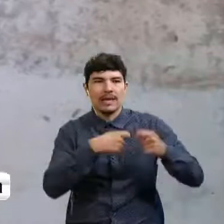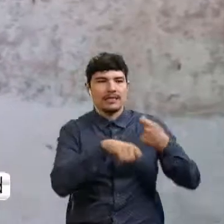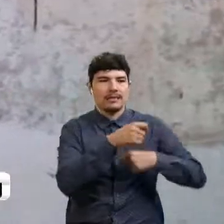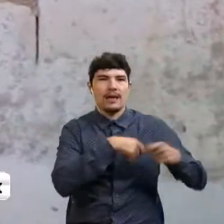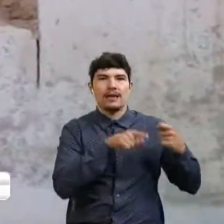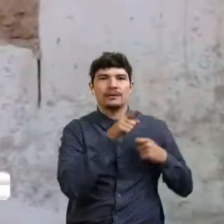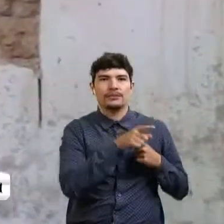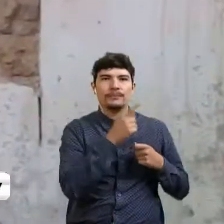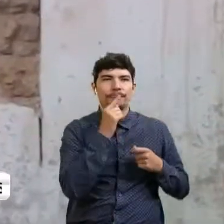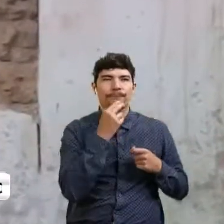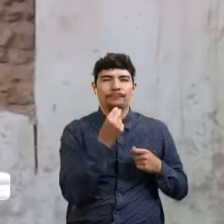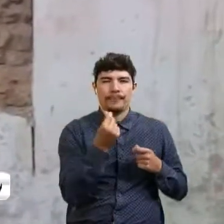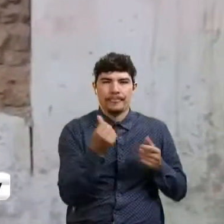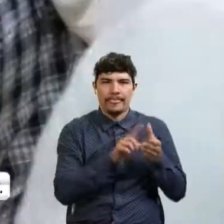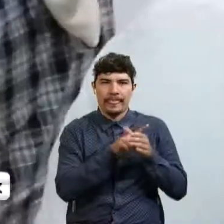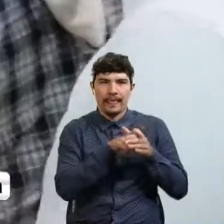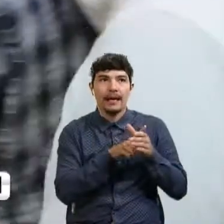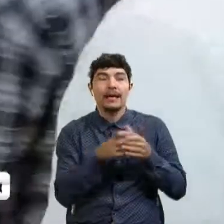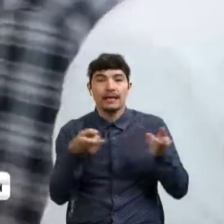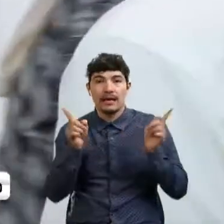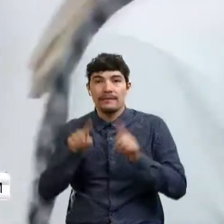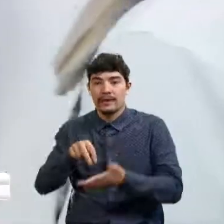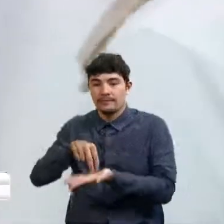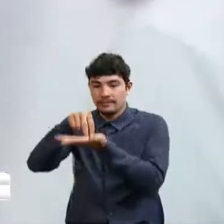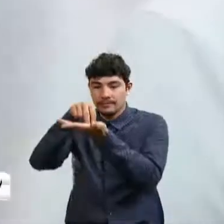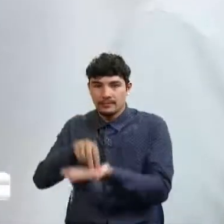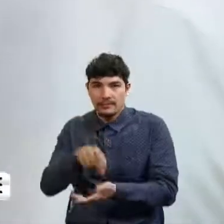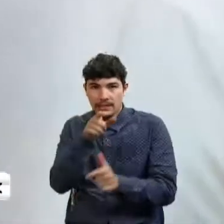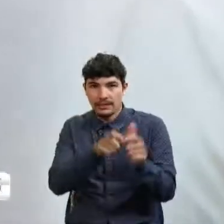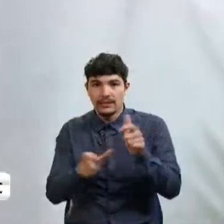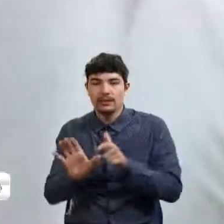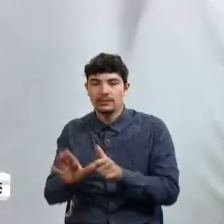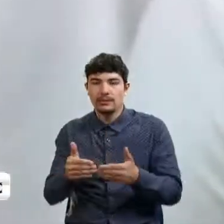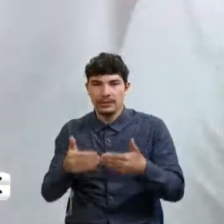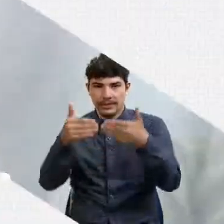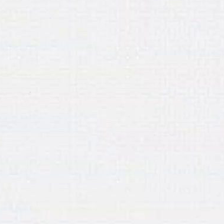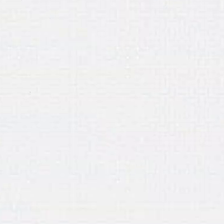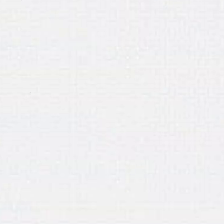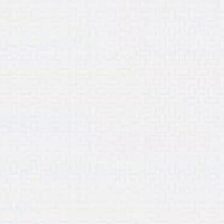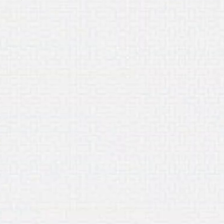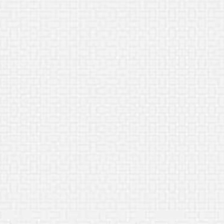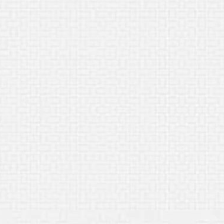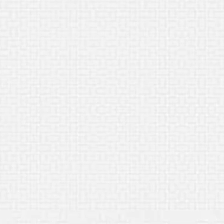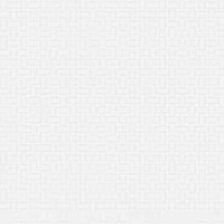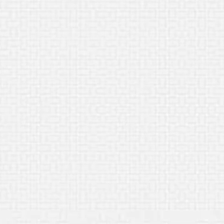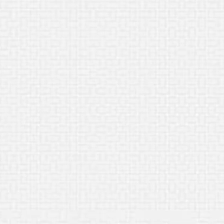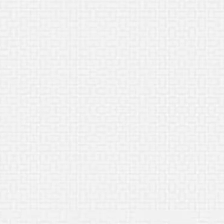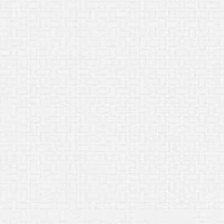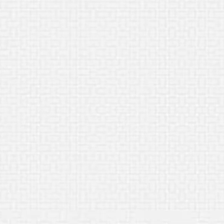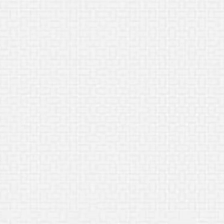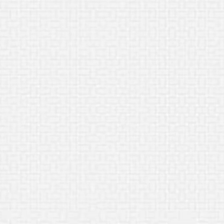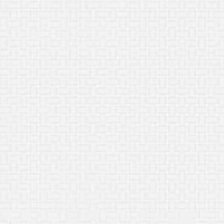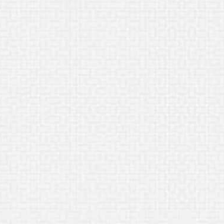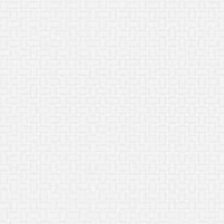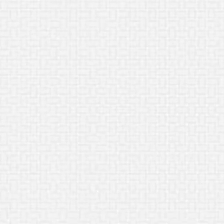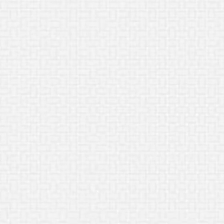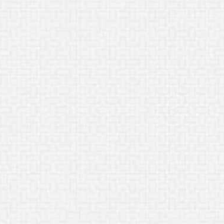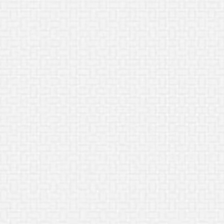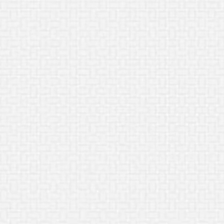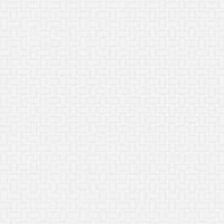veleño y artesanías locales y ascensor para las personas en condición de discapacidad ganando poco